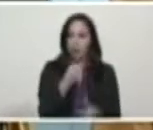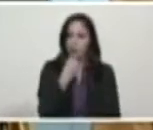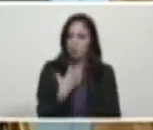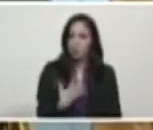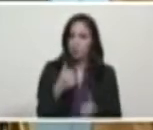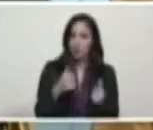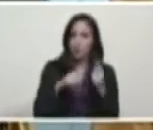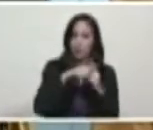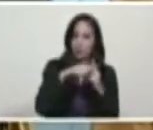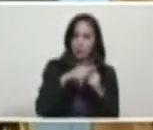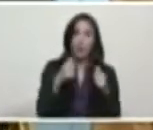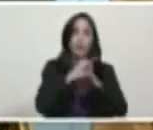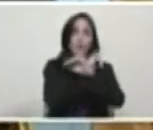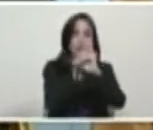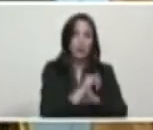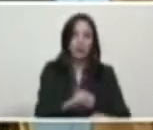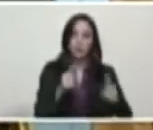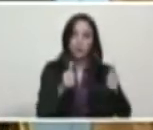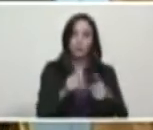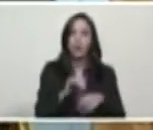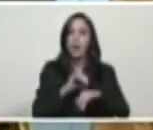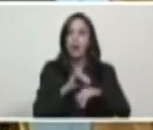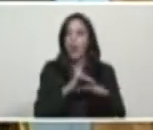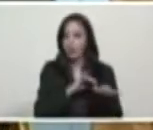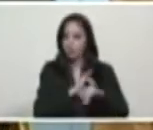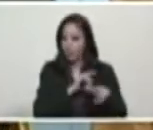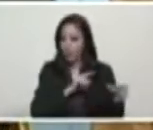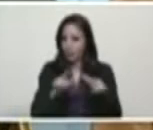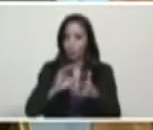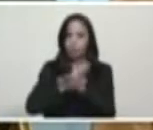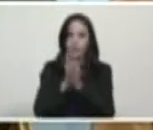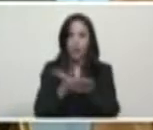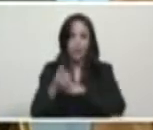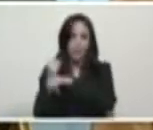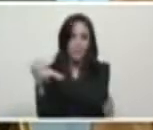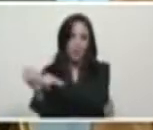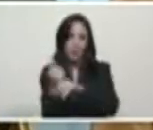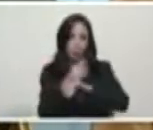feliz. Culmina la temporada de béisbol